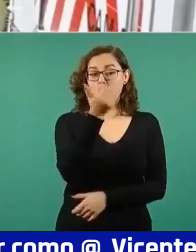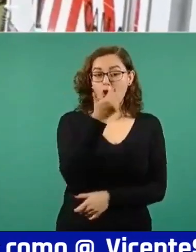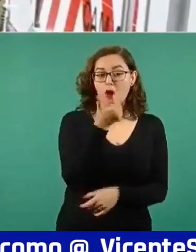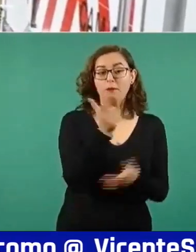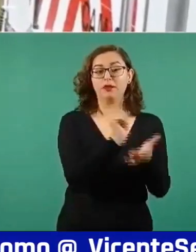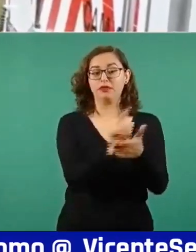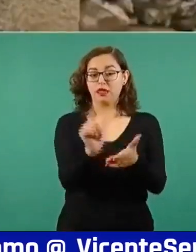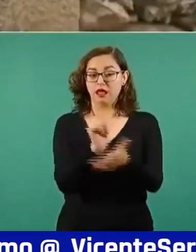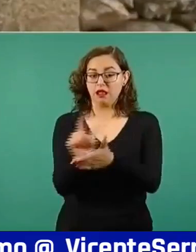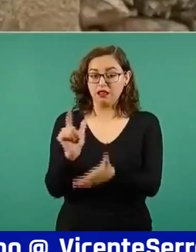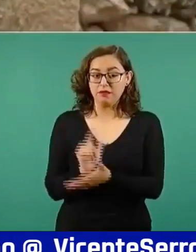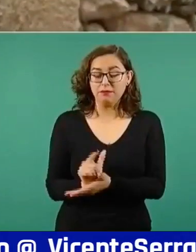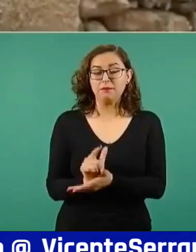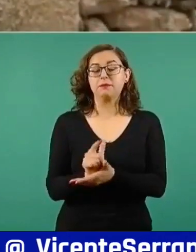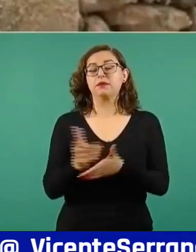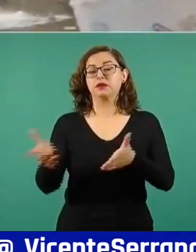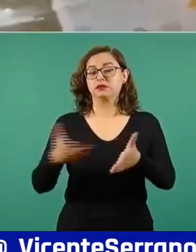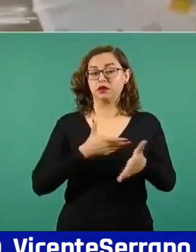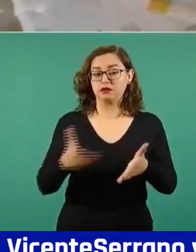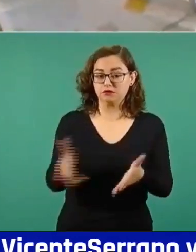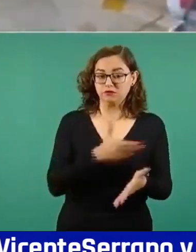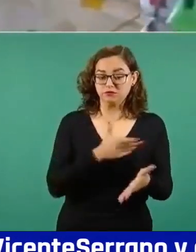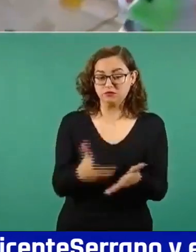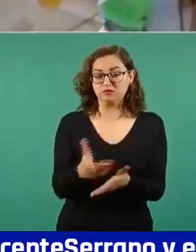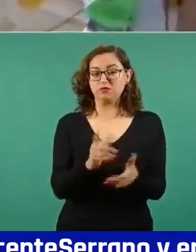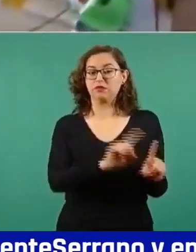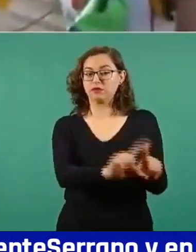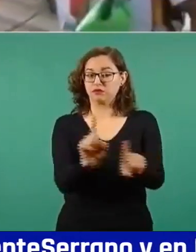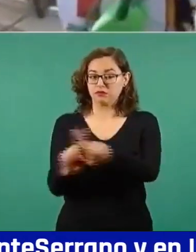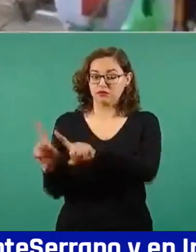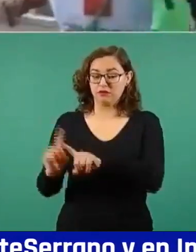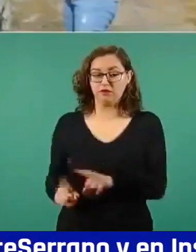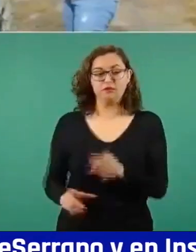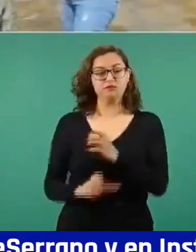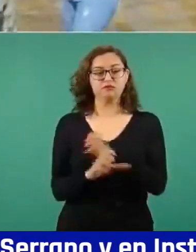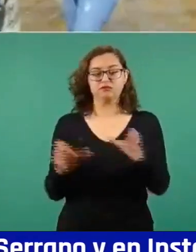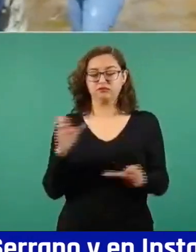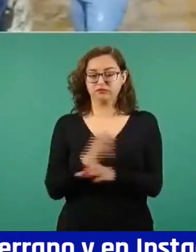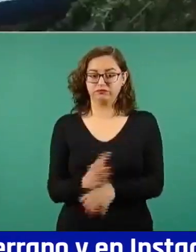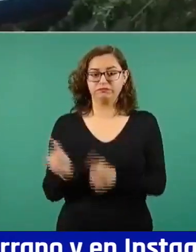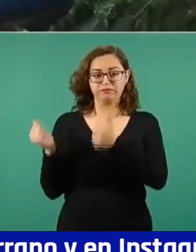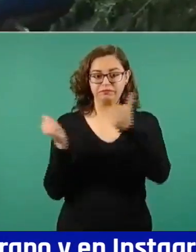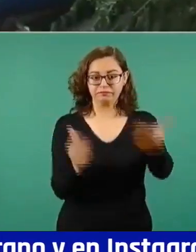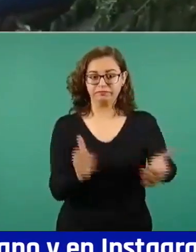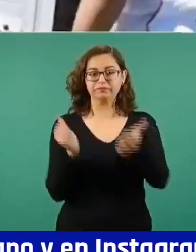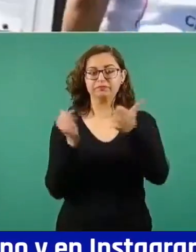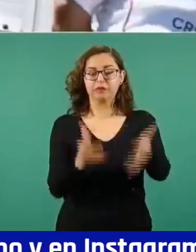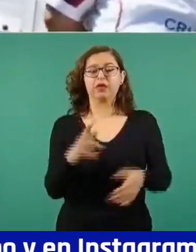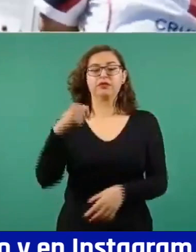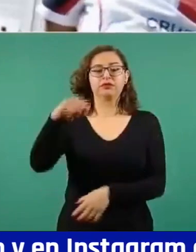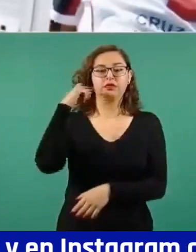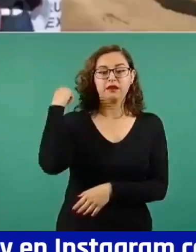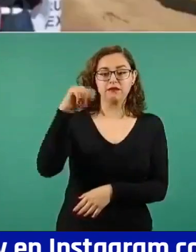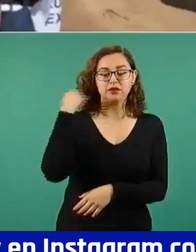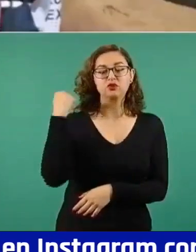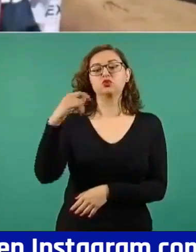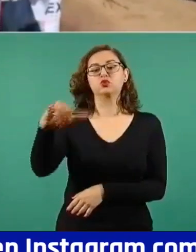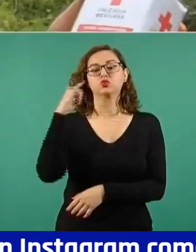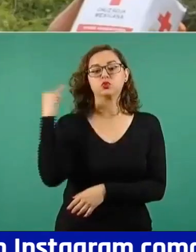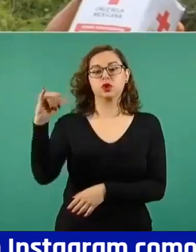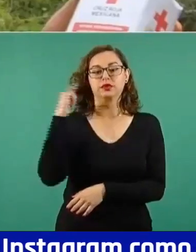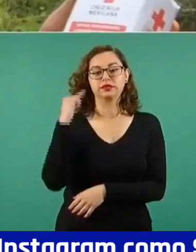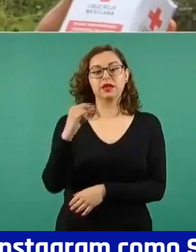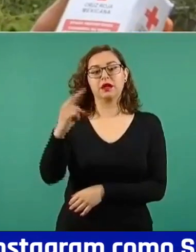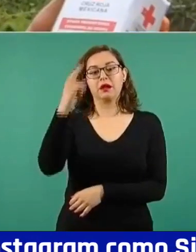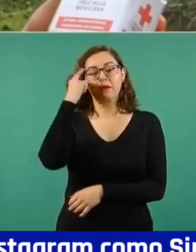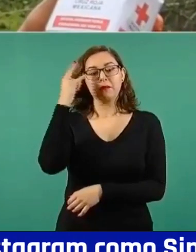de higiene personal, kits de cocina y artículos de higiene para el hogar a Tabasco, Yucatán y Campeche, beneficiando